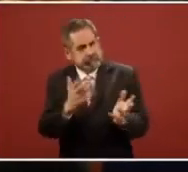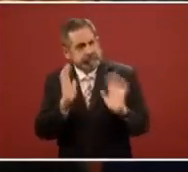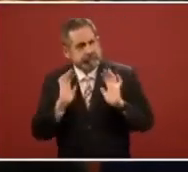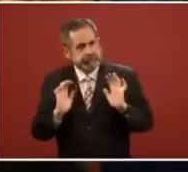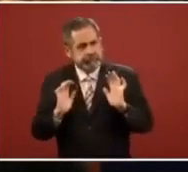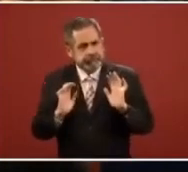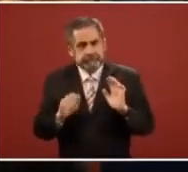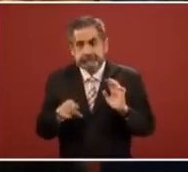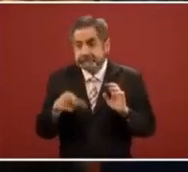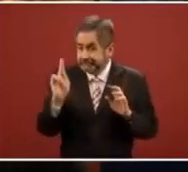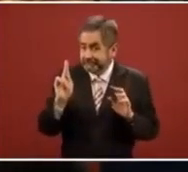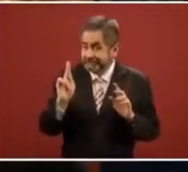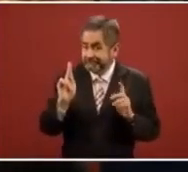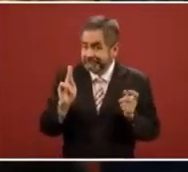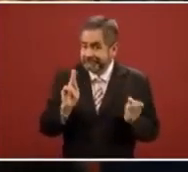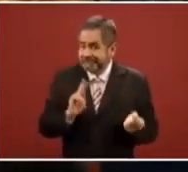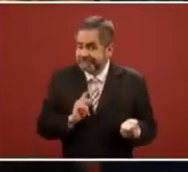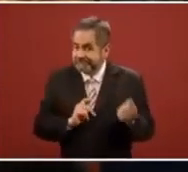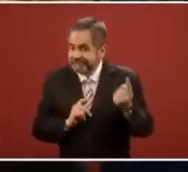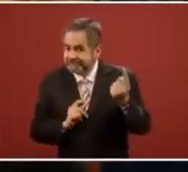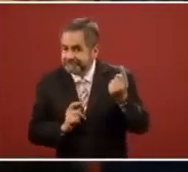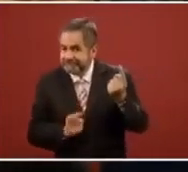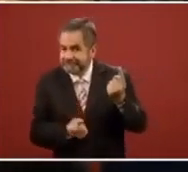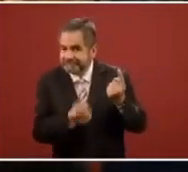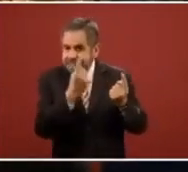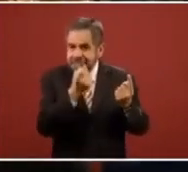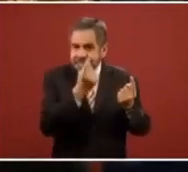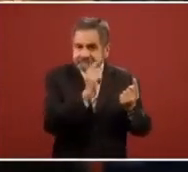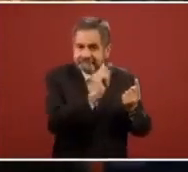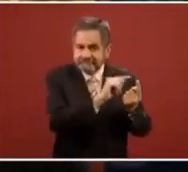pero sí hay quienes